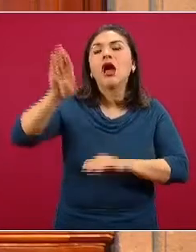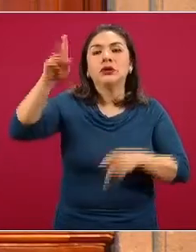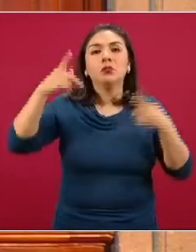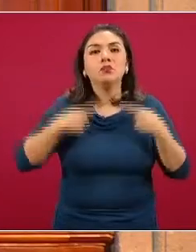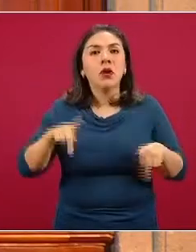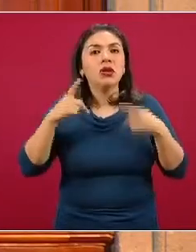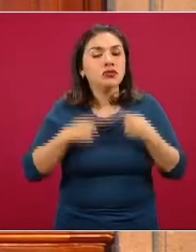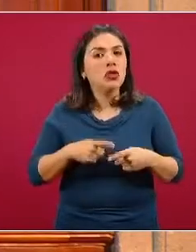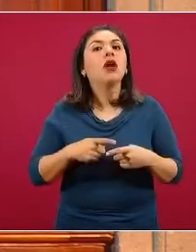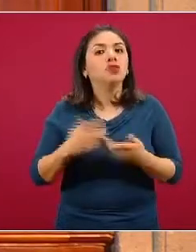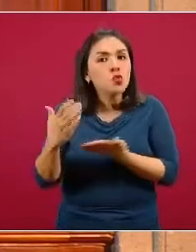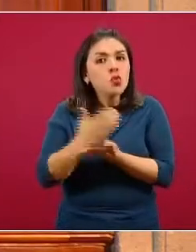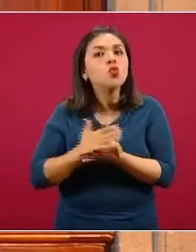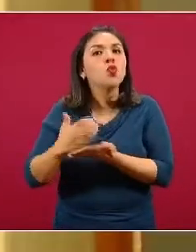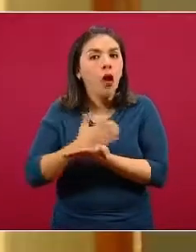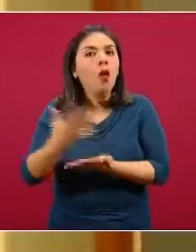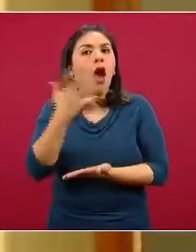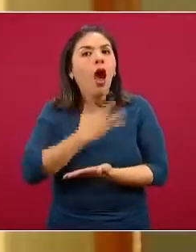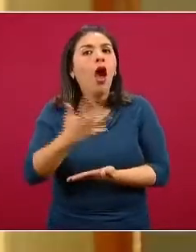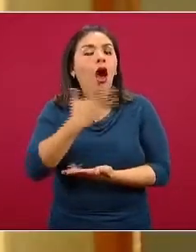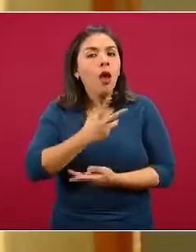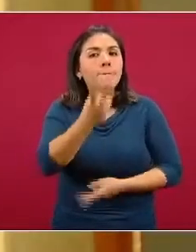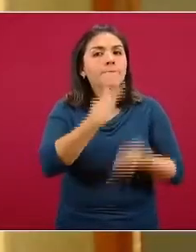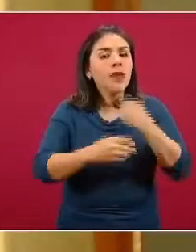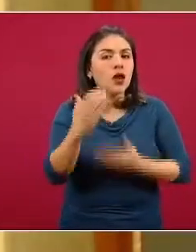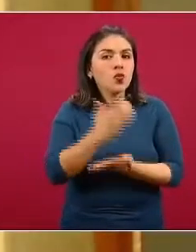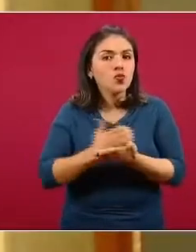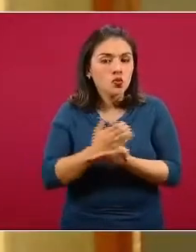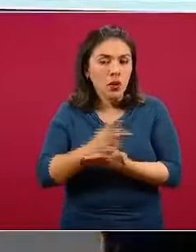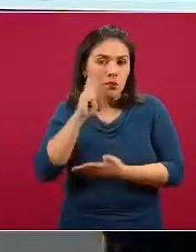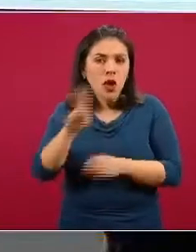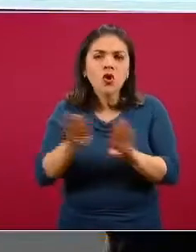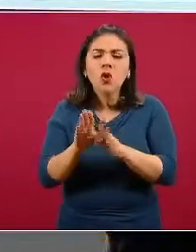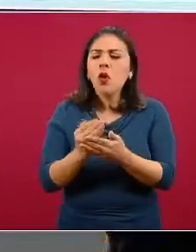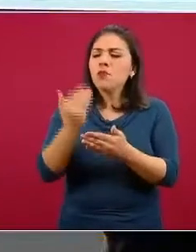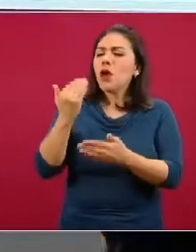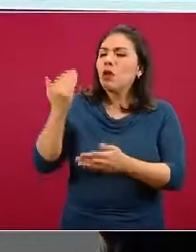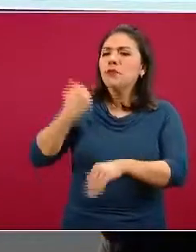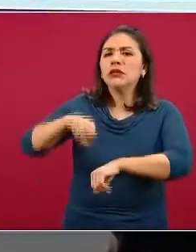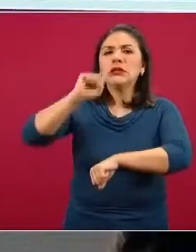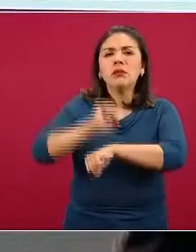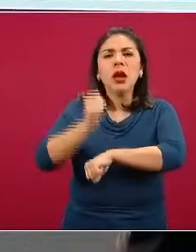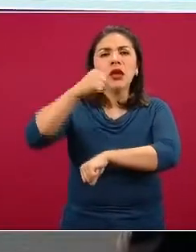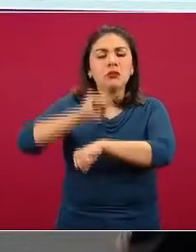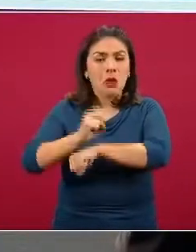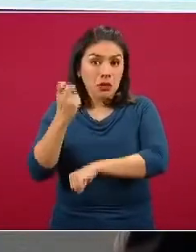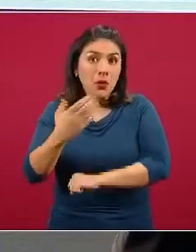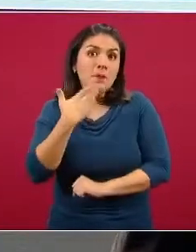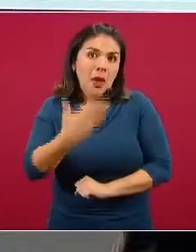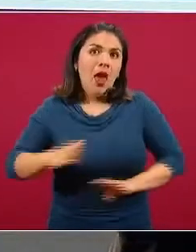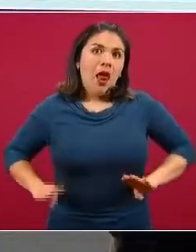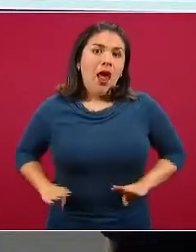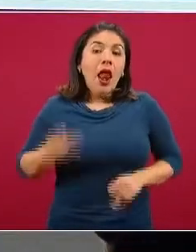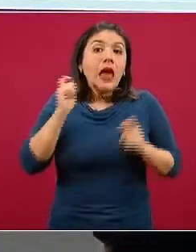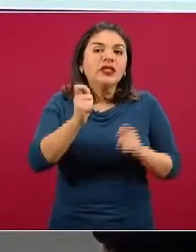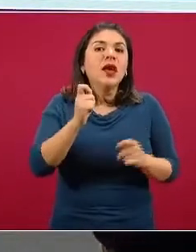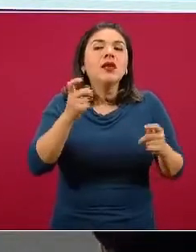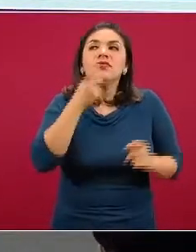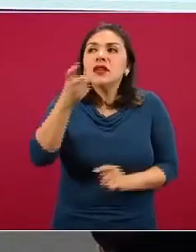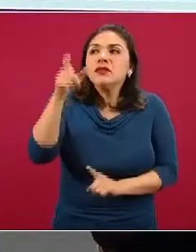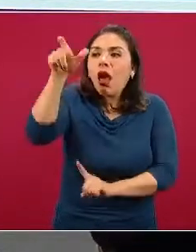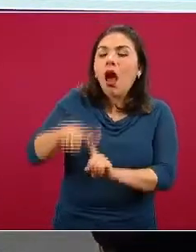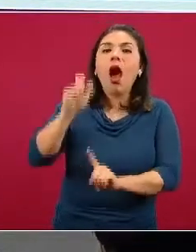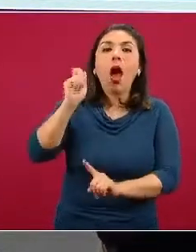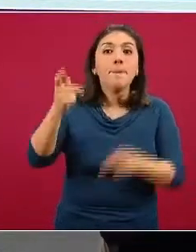va a la par de lo que hemos visto en semanas previas en el comportamiento de los casos, lo cual es bueno porque quiere decir que las personas